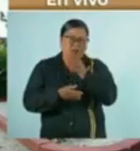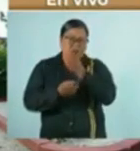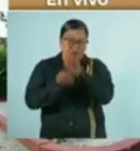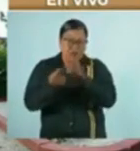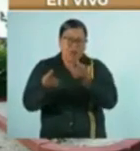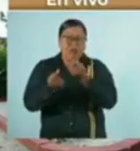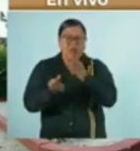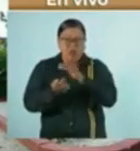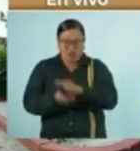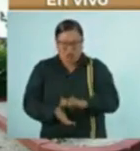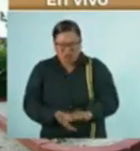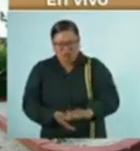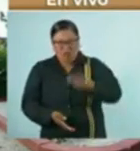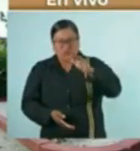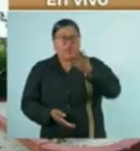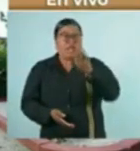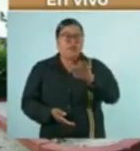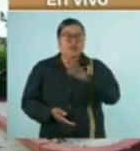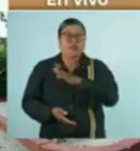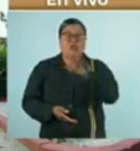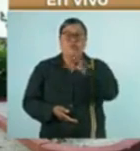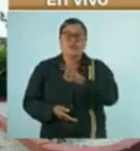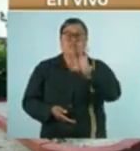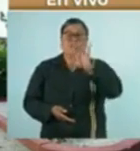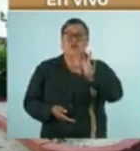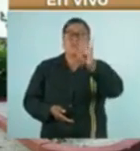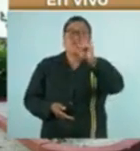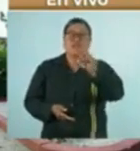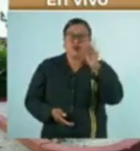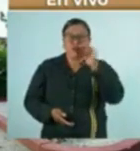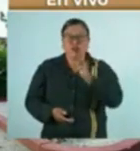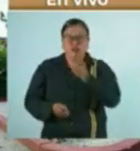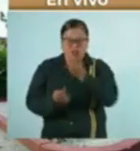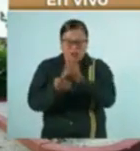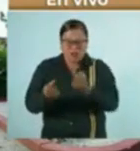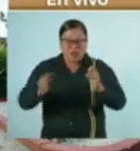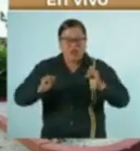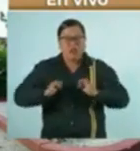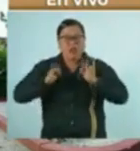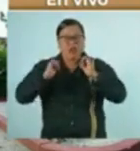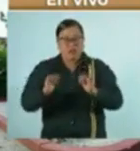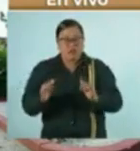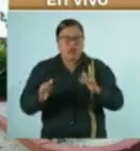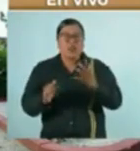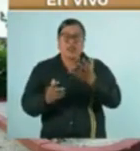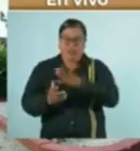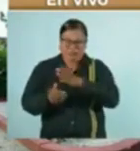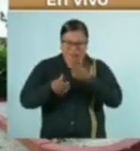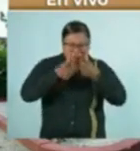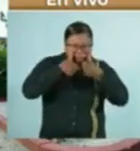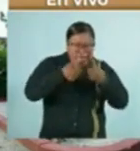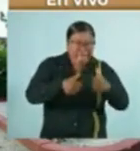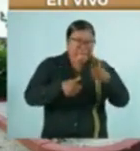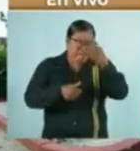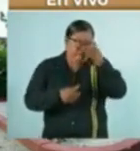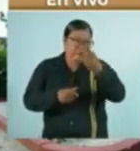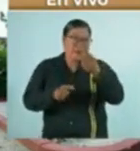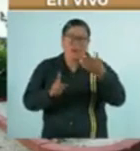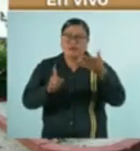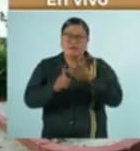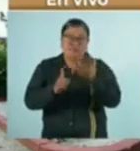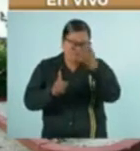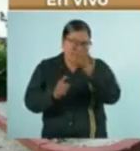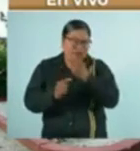en primera infancia, y con esto tuvimos 159 niñas, niños y adolescentes que se atendieron, pero sobre todo el enfoque fue a la